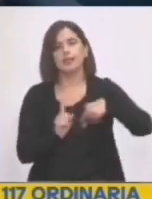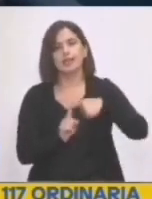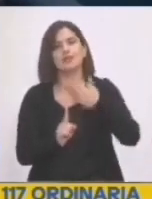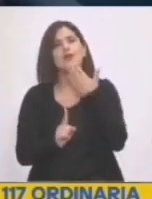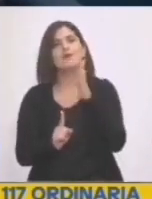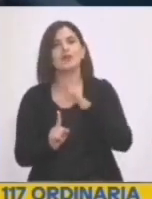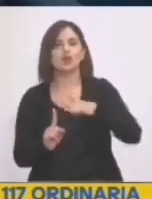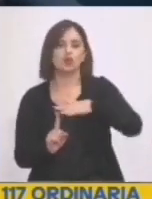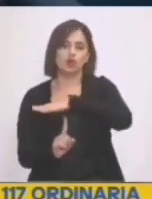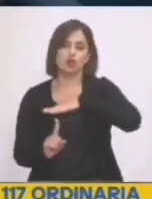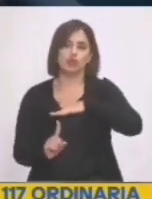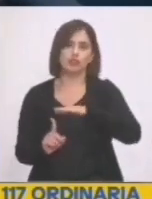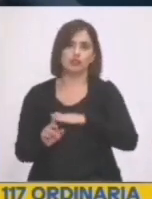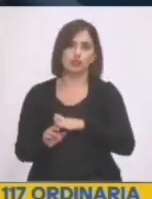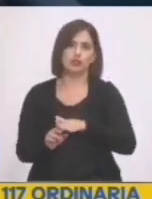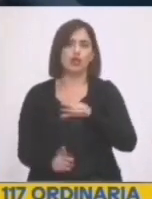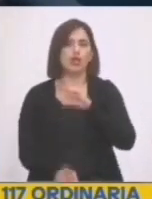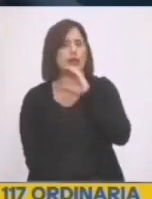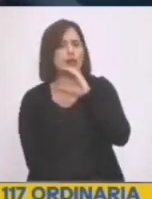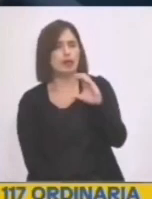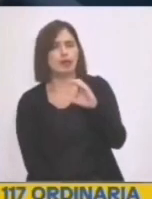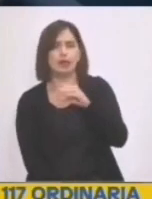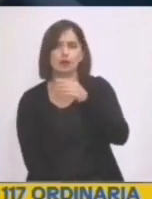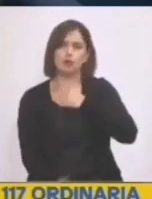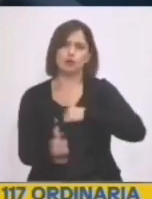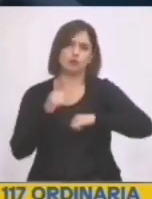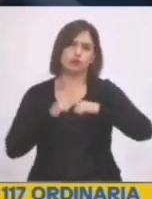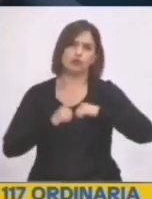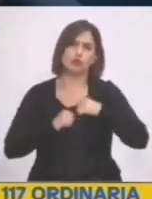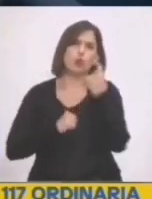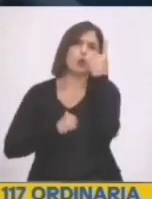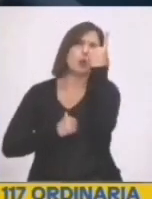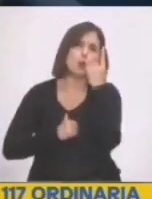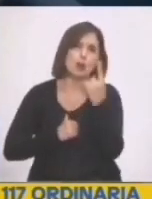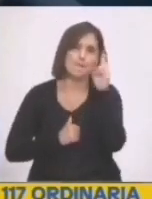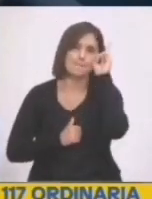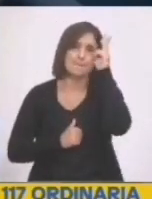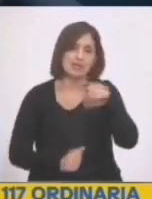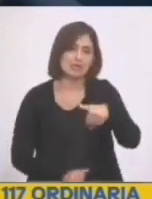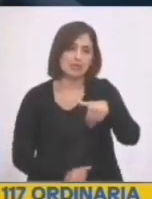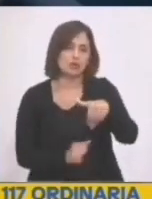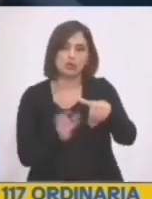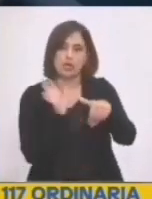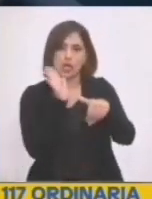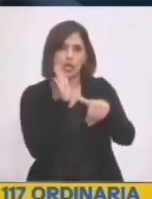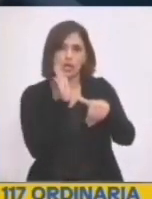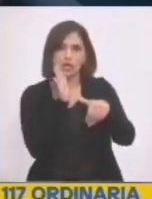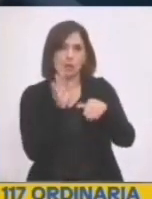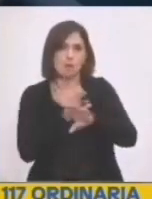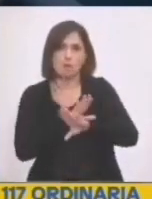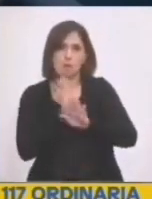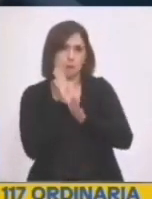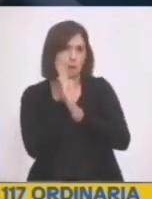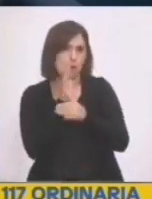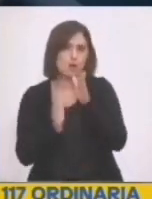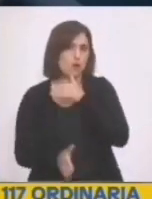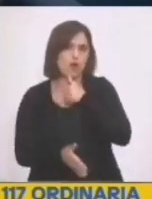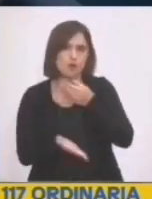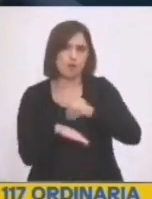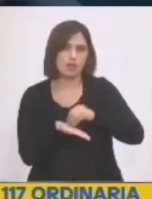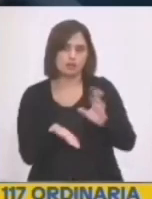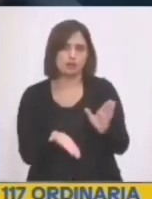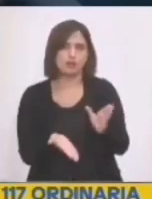calidad la gente del campo la basa mal con la única micro Yo quiero agradecerle al ministro de transporte que hayamos mejorado